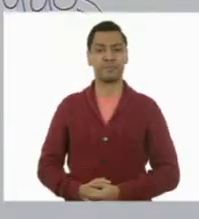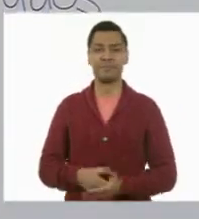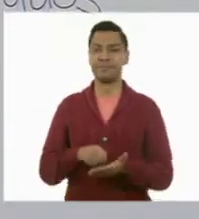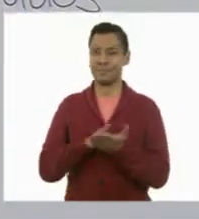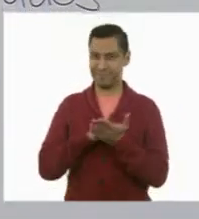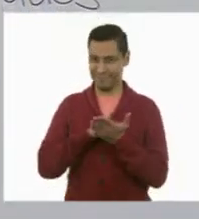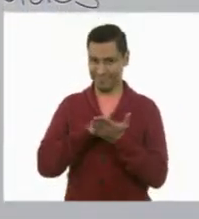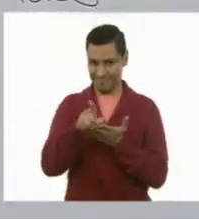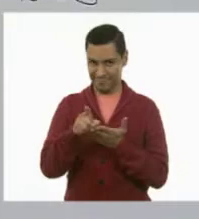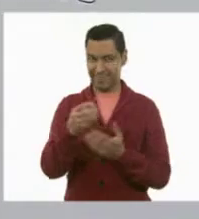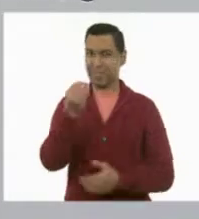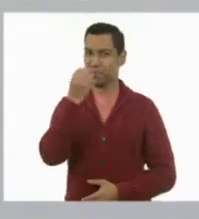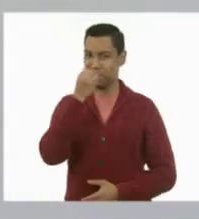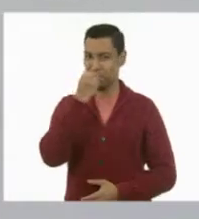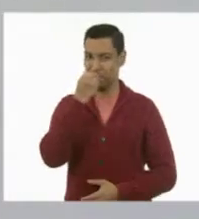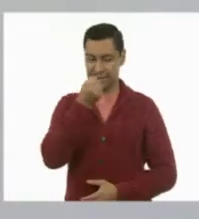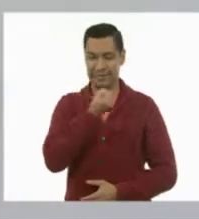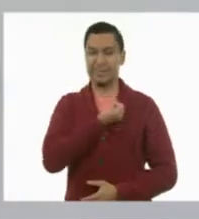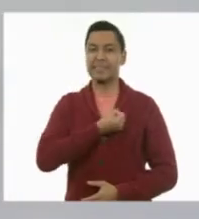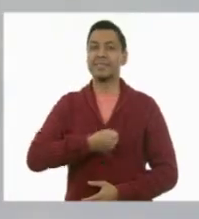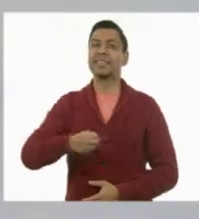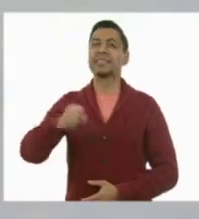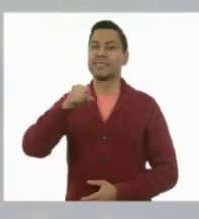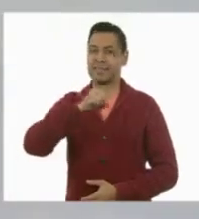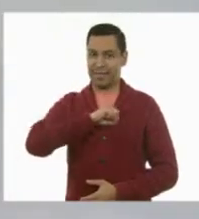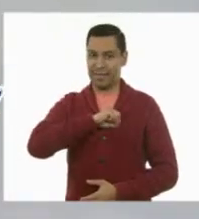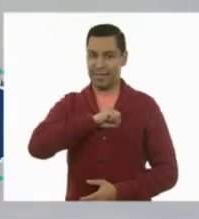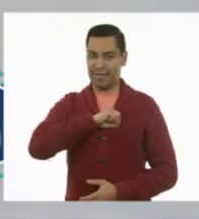sana. Ajá, más que sana,